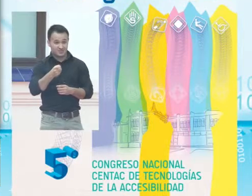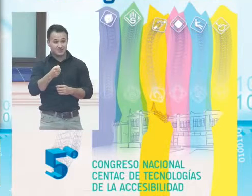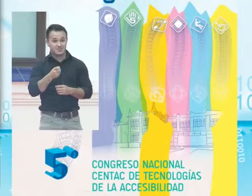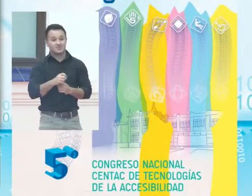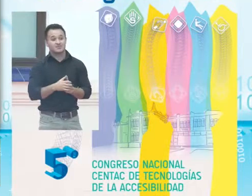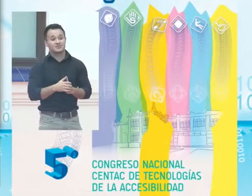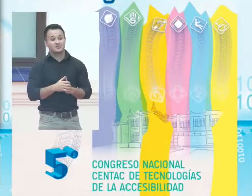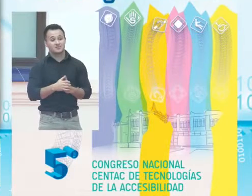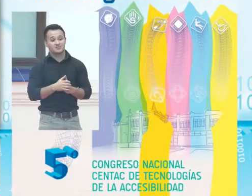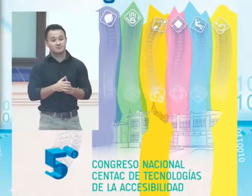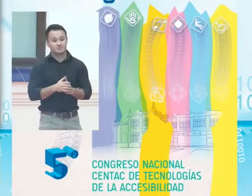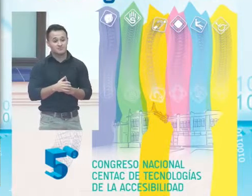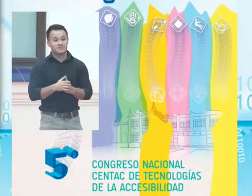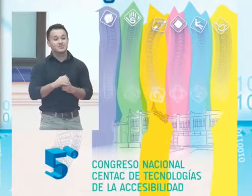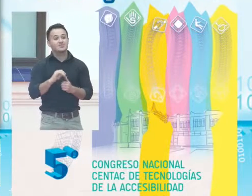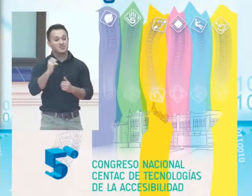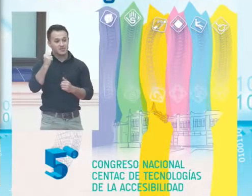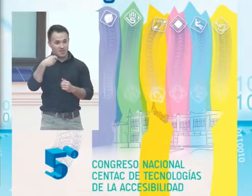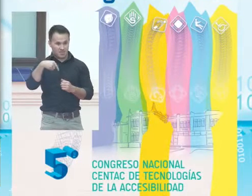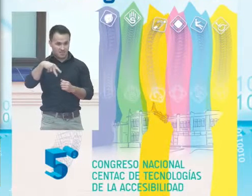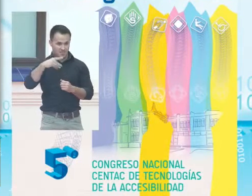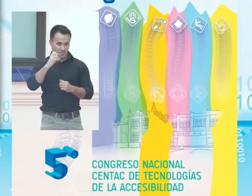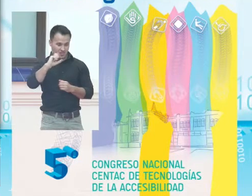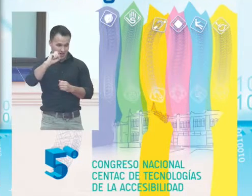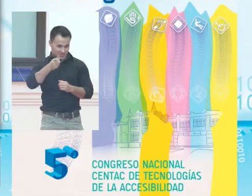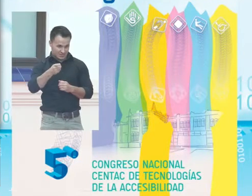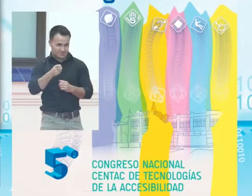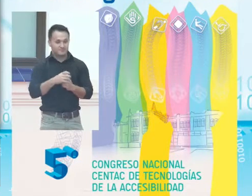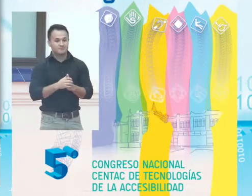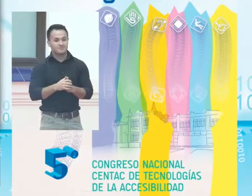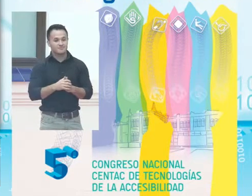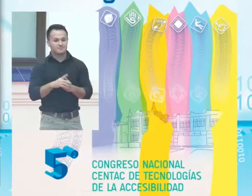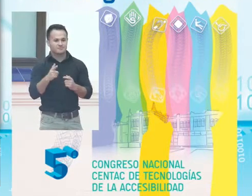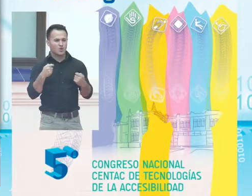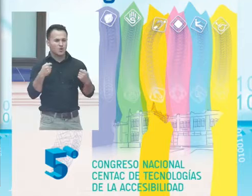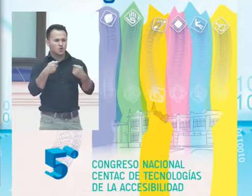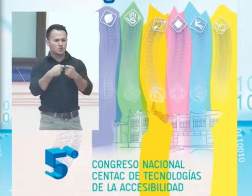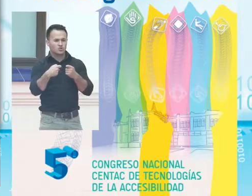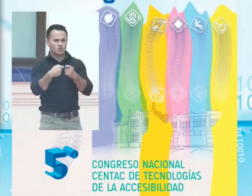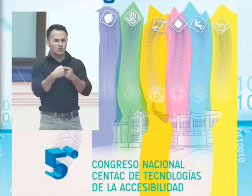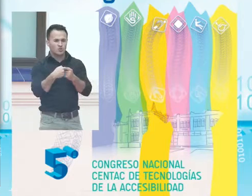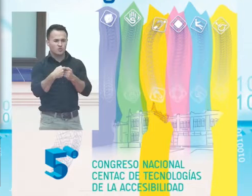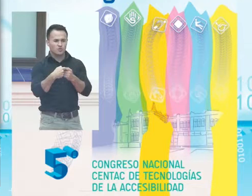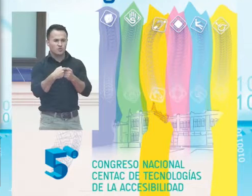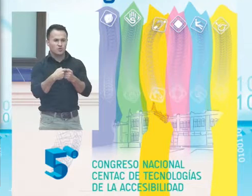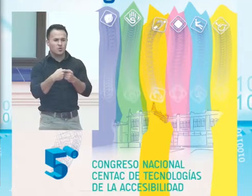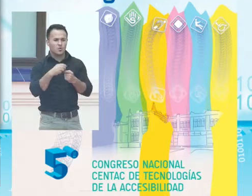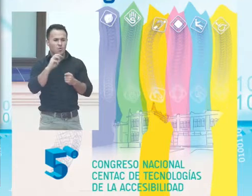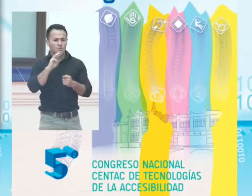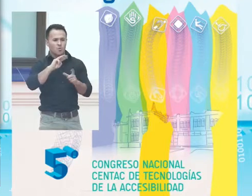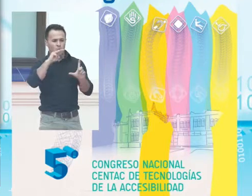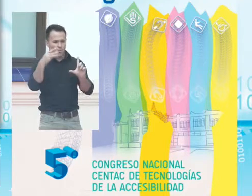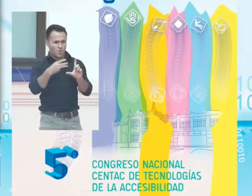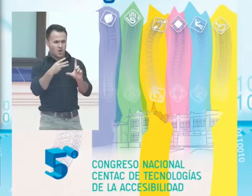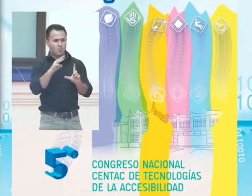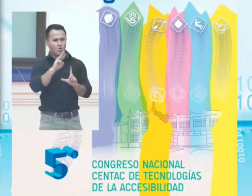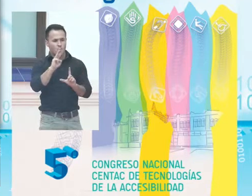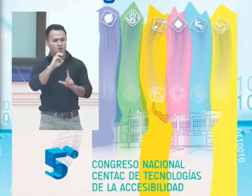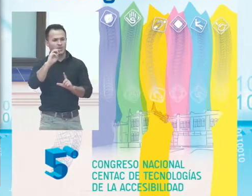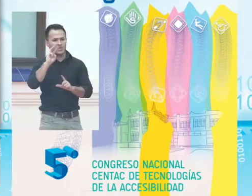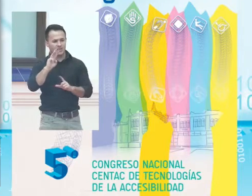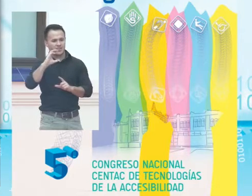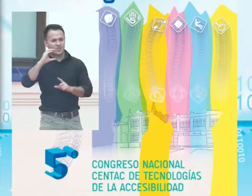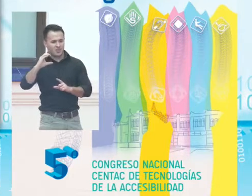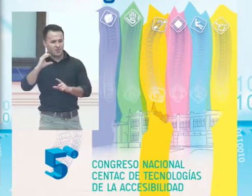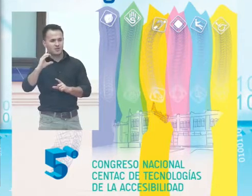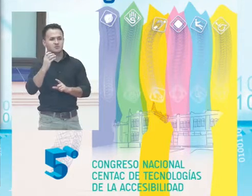bueno, hablo de unas ideas del consorcio web, el W3C, que hace cosas como